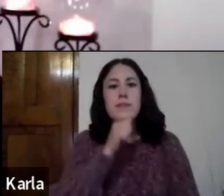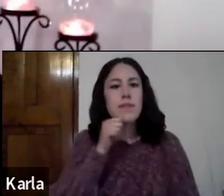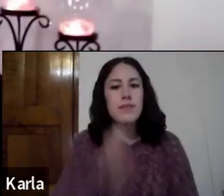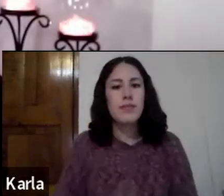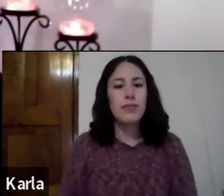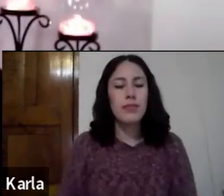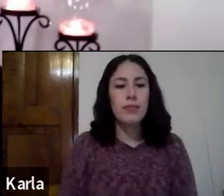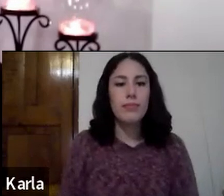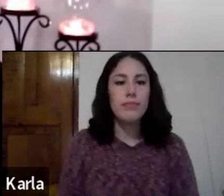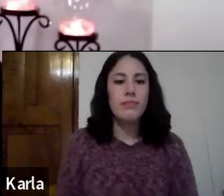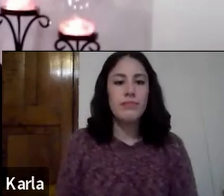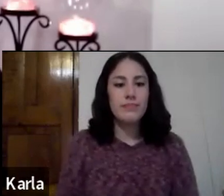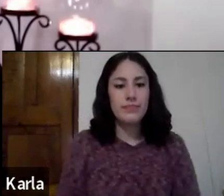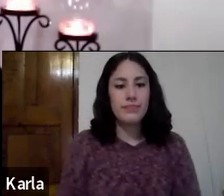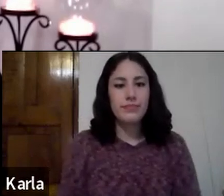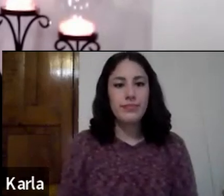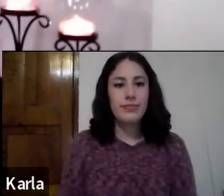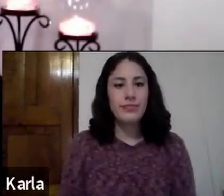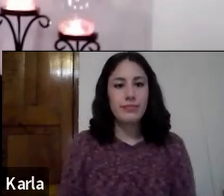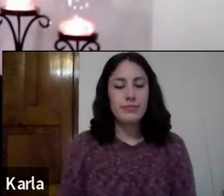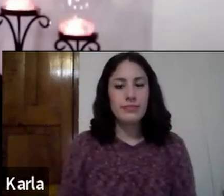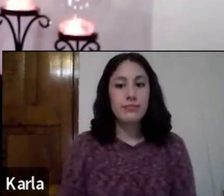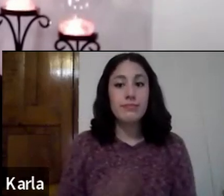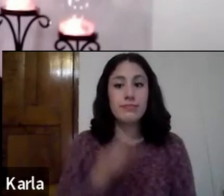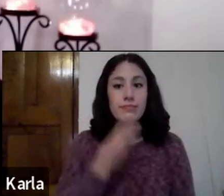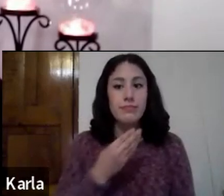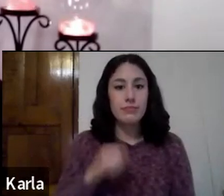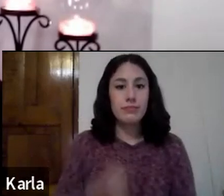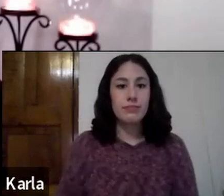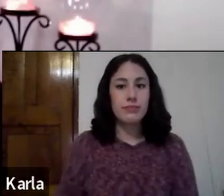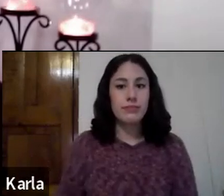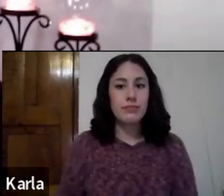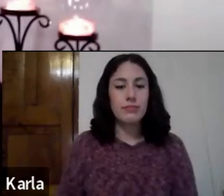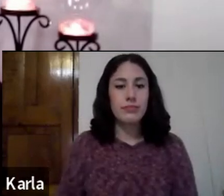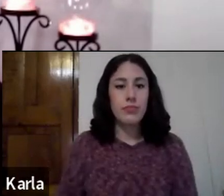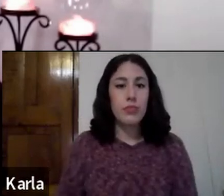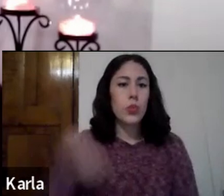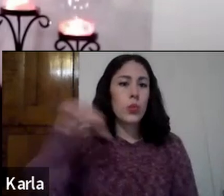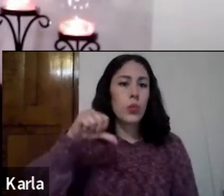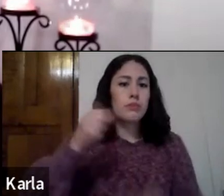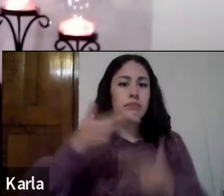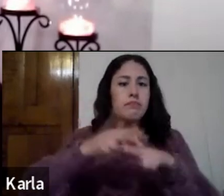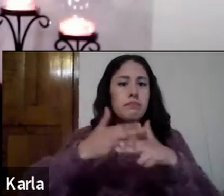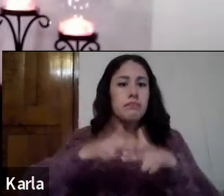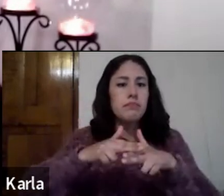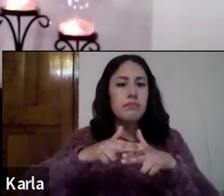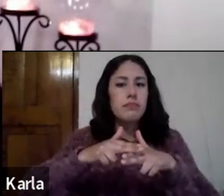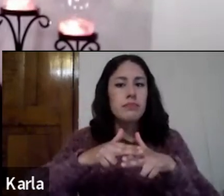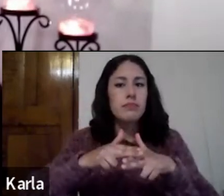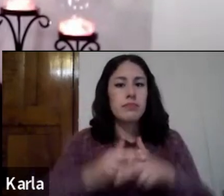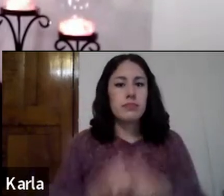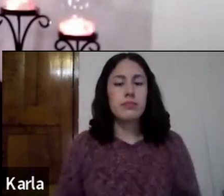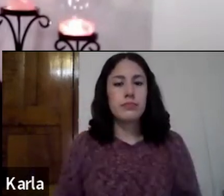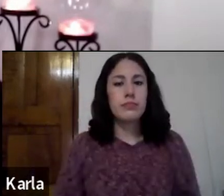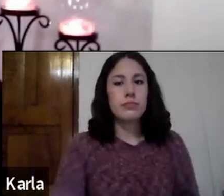muy bien hoy como herramienta de lo que me gustaría